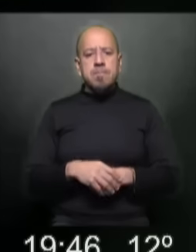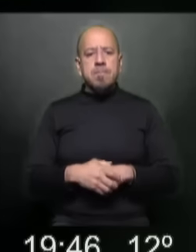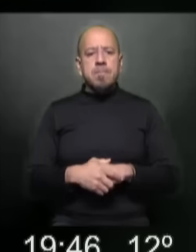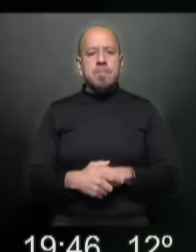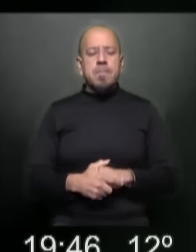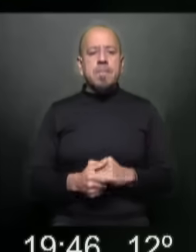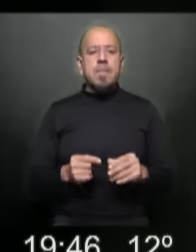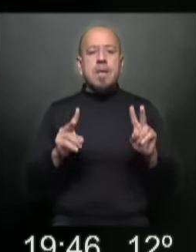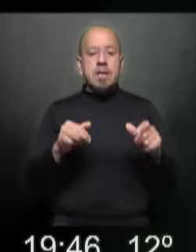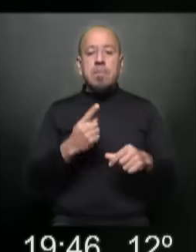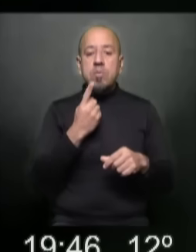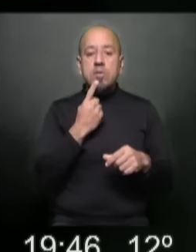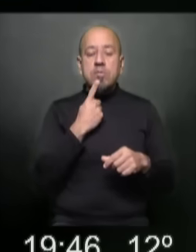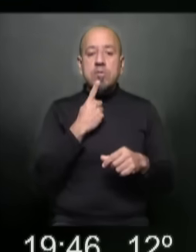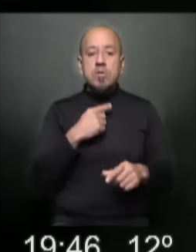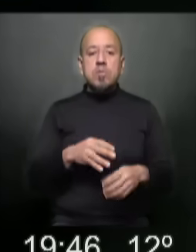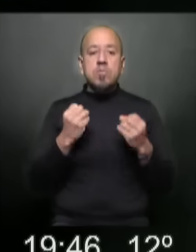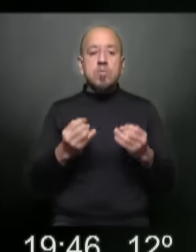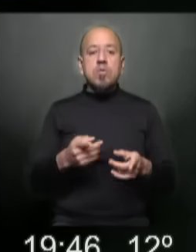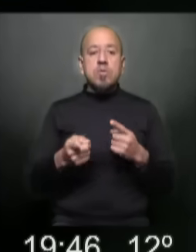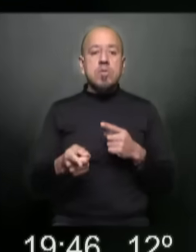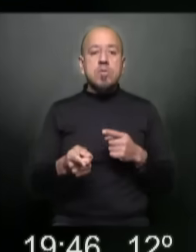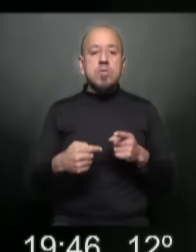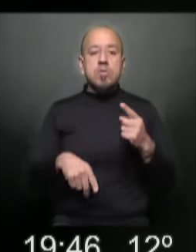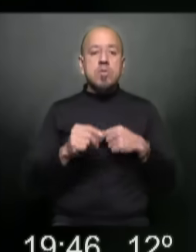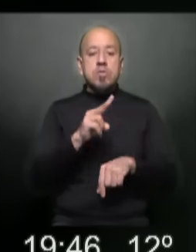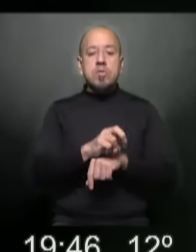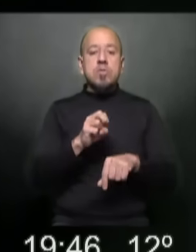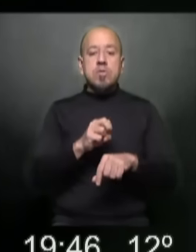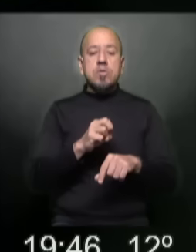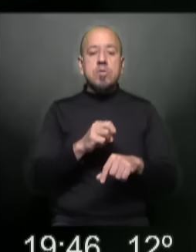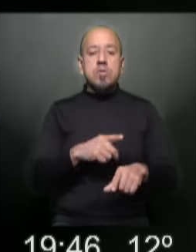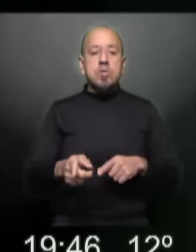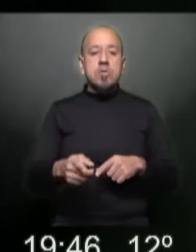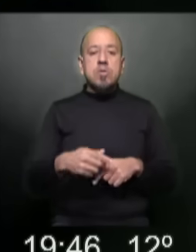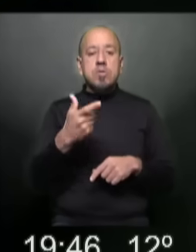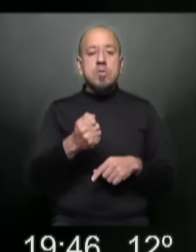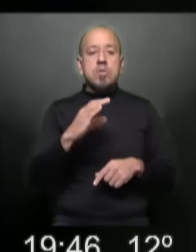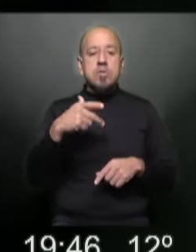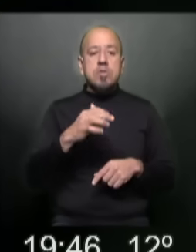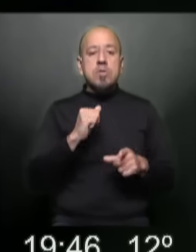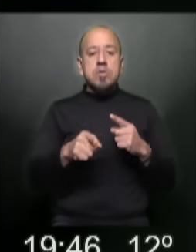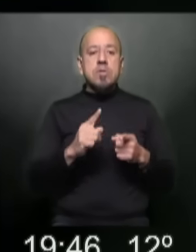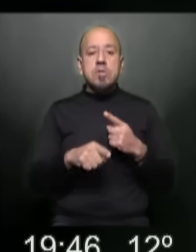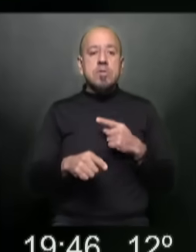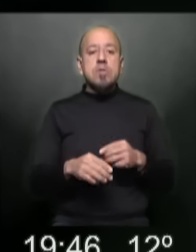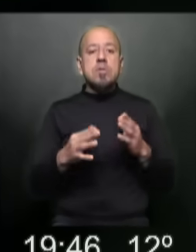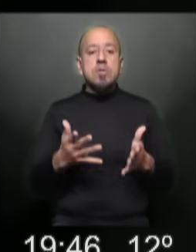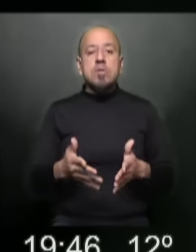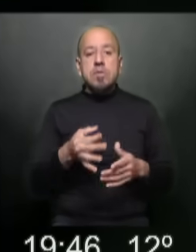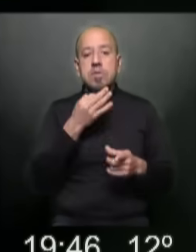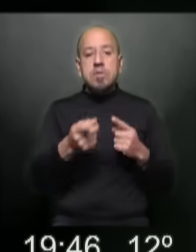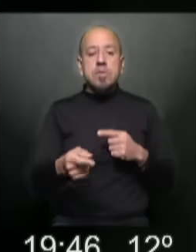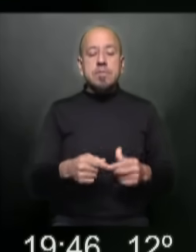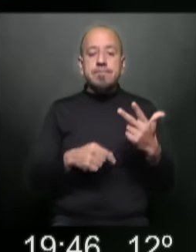ahora análisis político del tema del día porque una declaración ante Fiscalía de la ex subsecretaria de relaciones exteriores Carolina H señala a